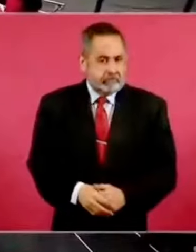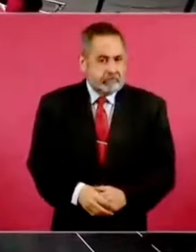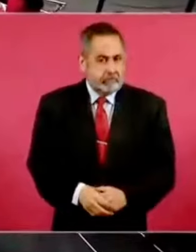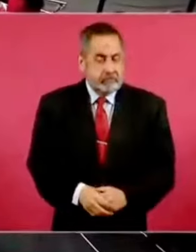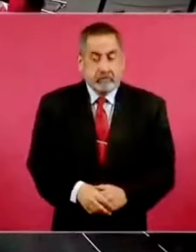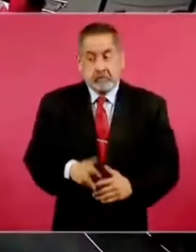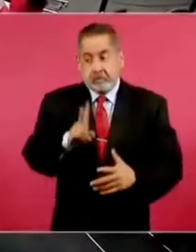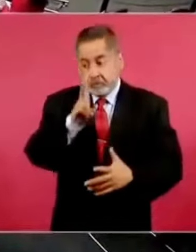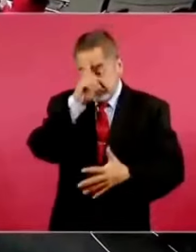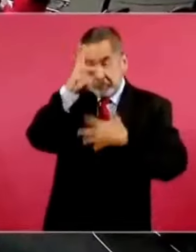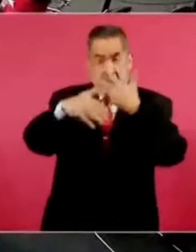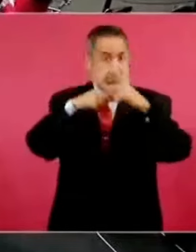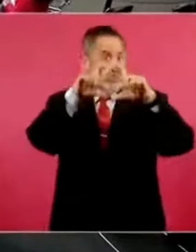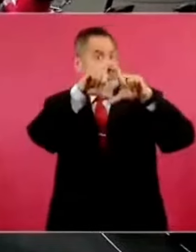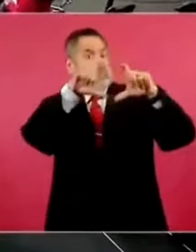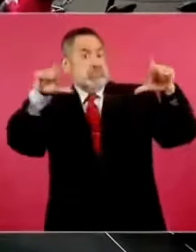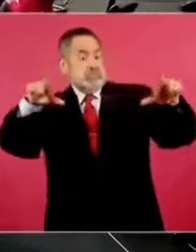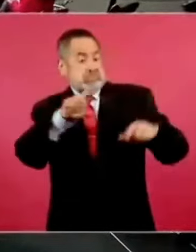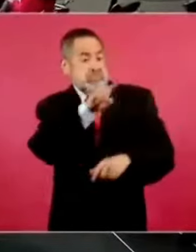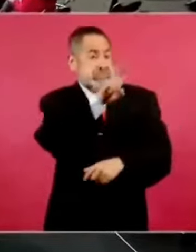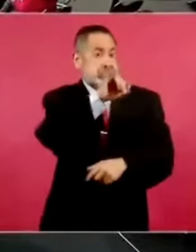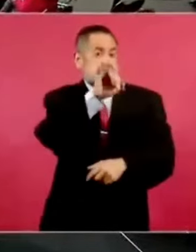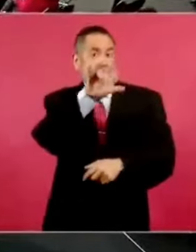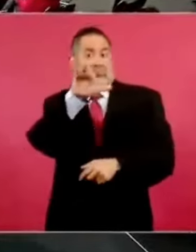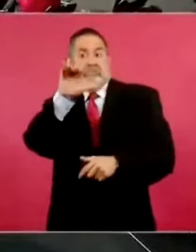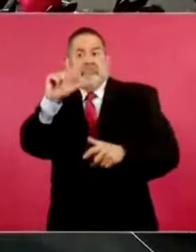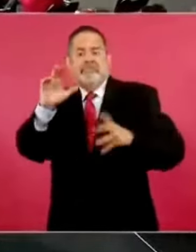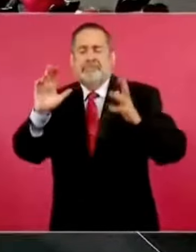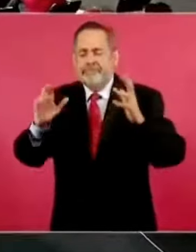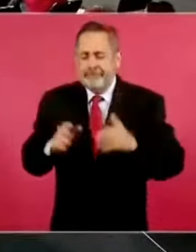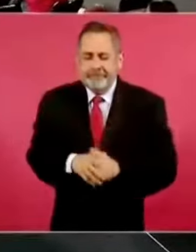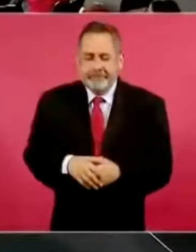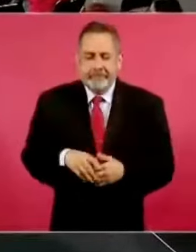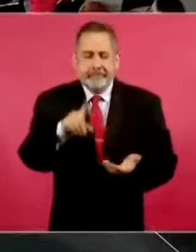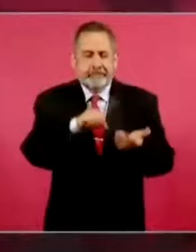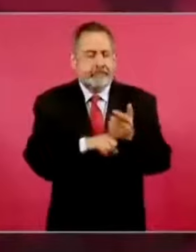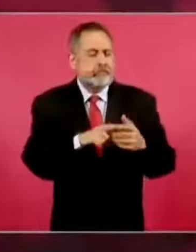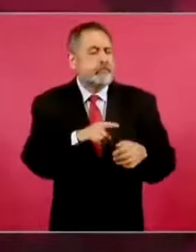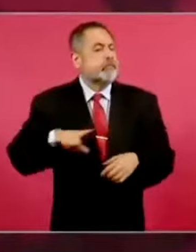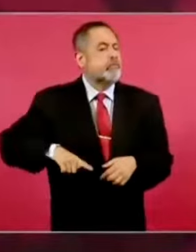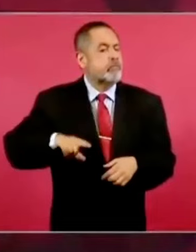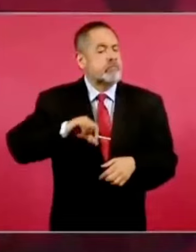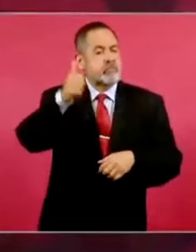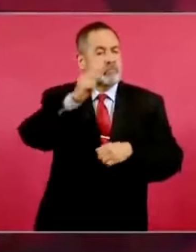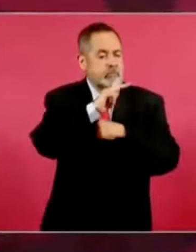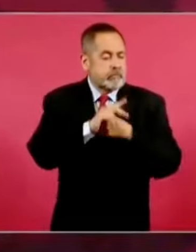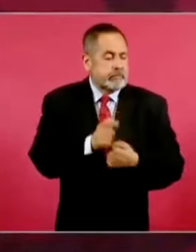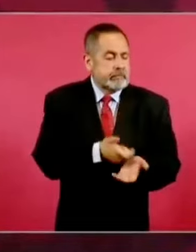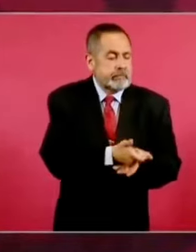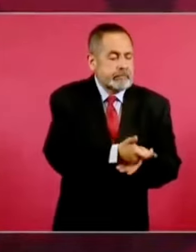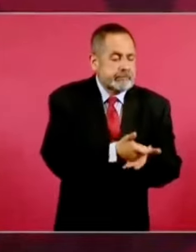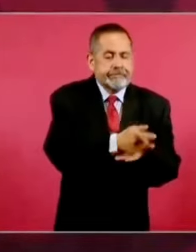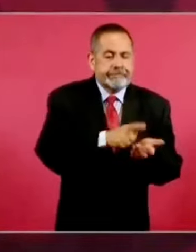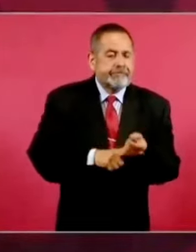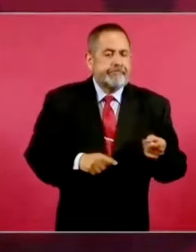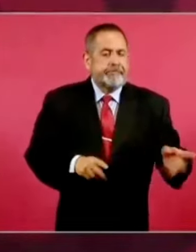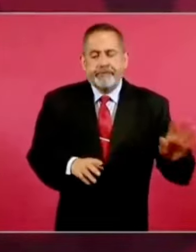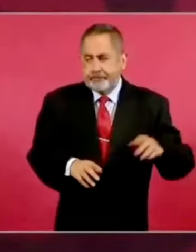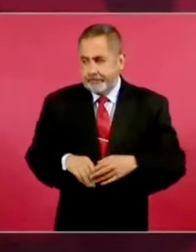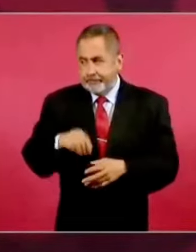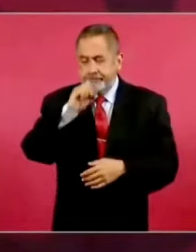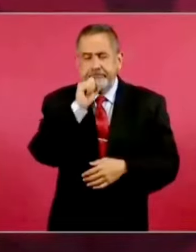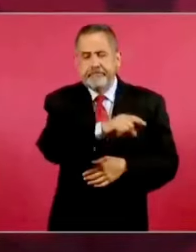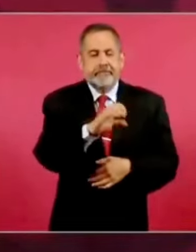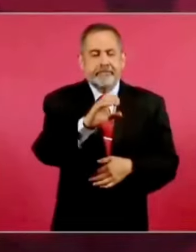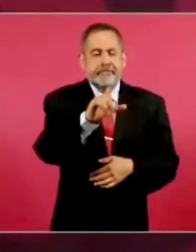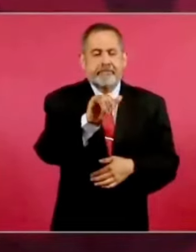La violencia, ¿no? Estas organizaciones pagadas por gobiernos extranjeros, el mismo Claudio